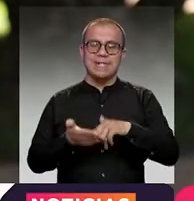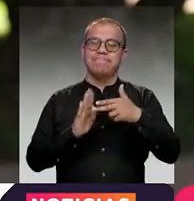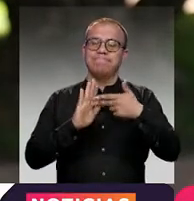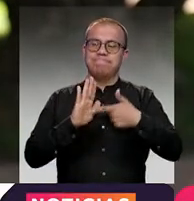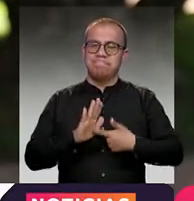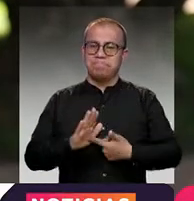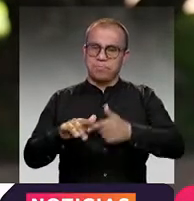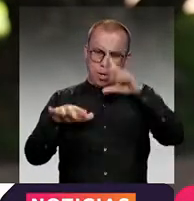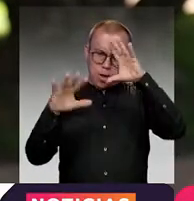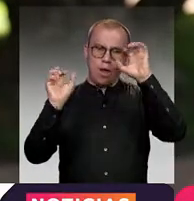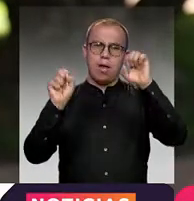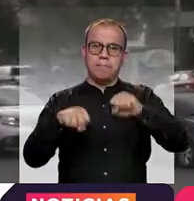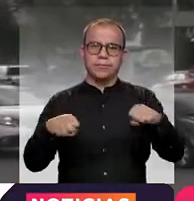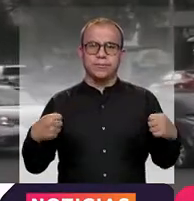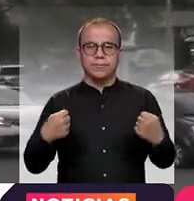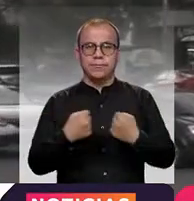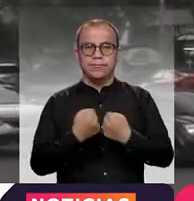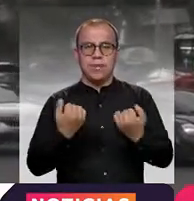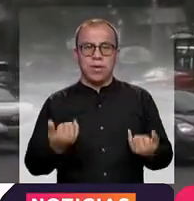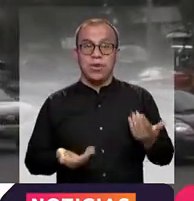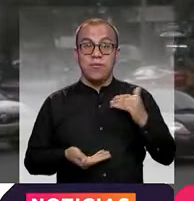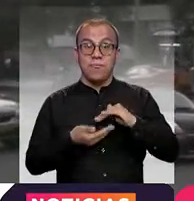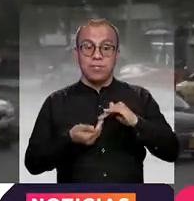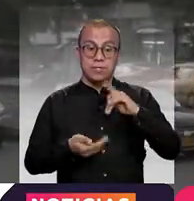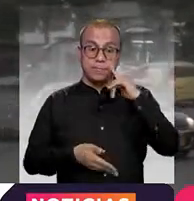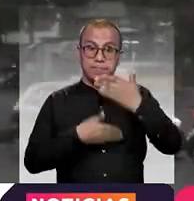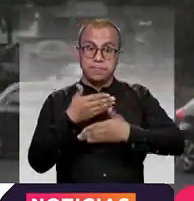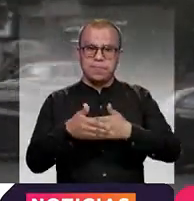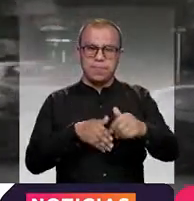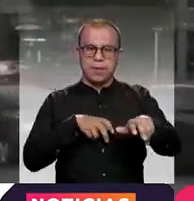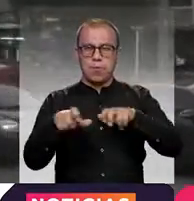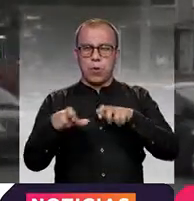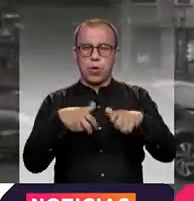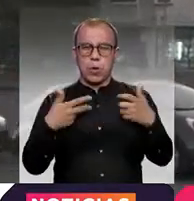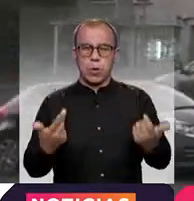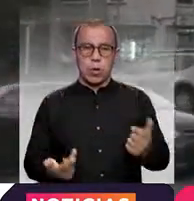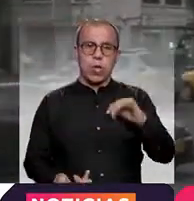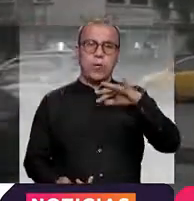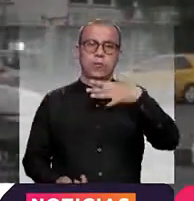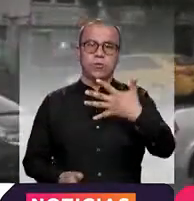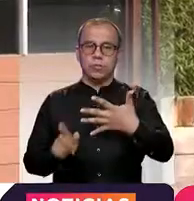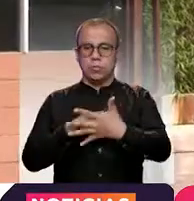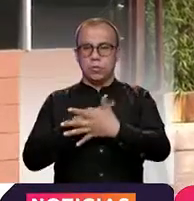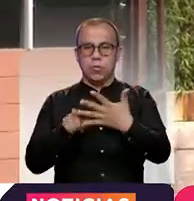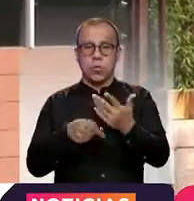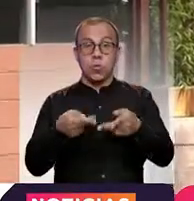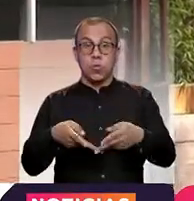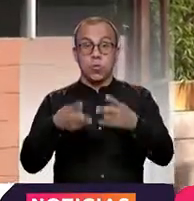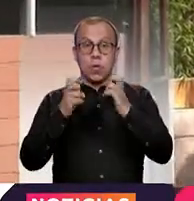demostraron capacidad de trabajo articulado. Para facilitar la movilidad de los ciudadanos se dispuso de 5 rutas nuevas del CIT.